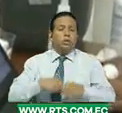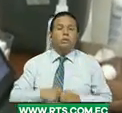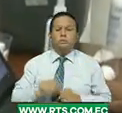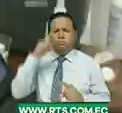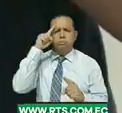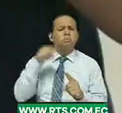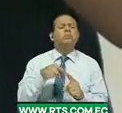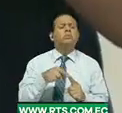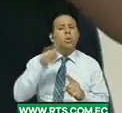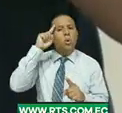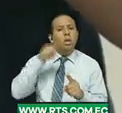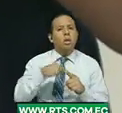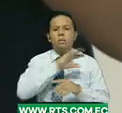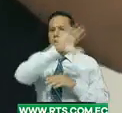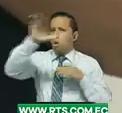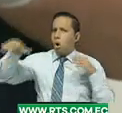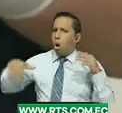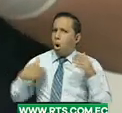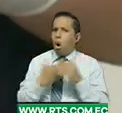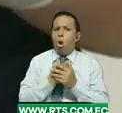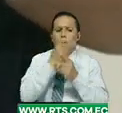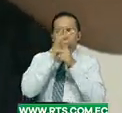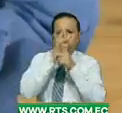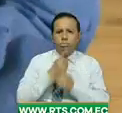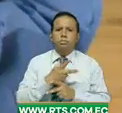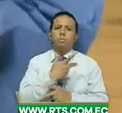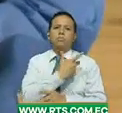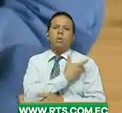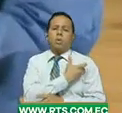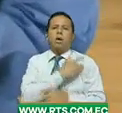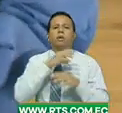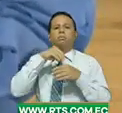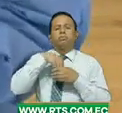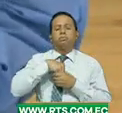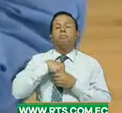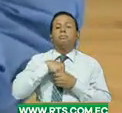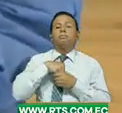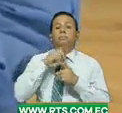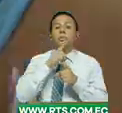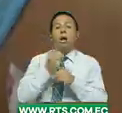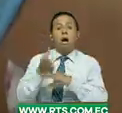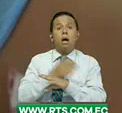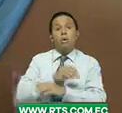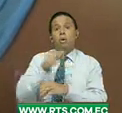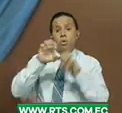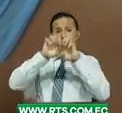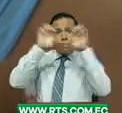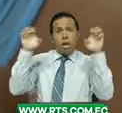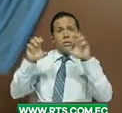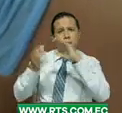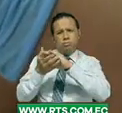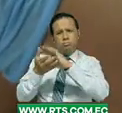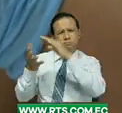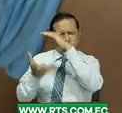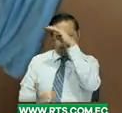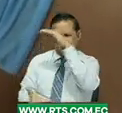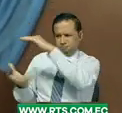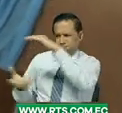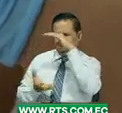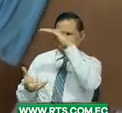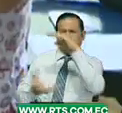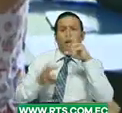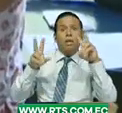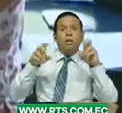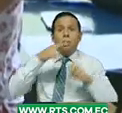alcanzar la inmunidad colectiva lo más pronto posible y en base a los estudios realizados por las farmacéuticas sobre la efectividad de las vacunas en adolescentes y